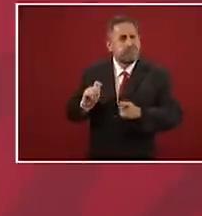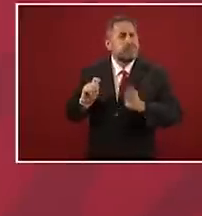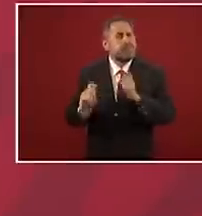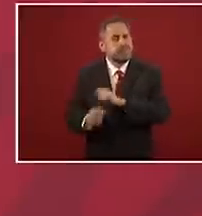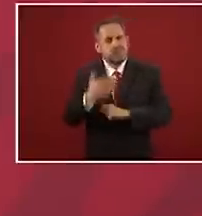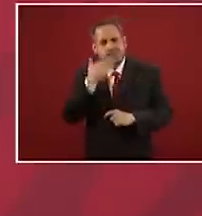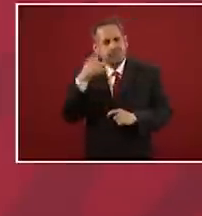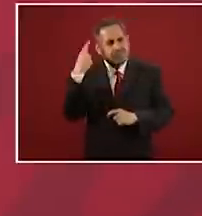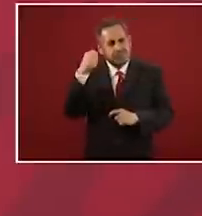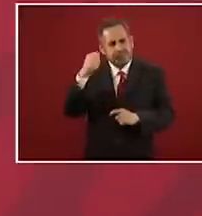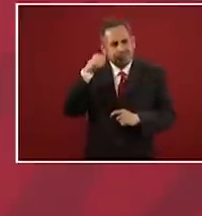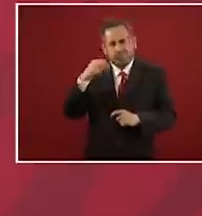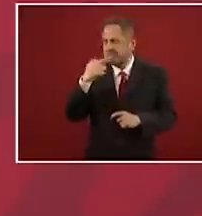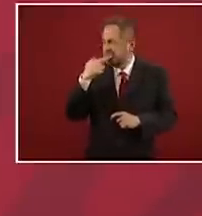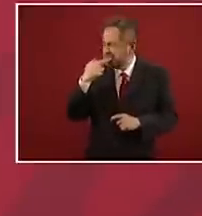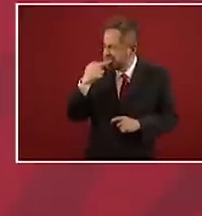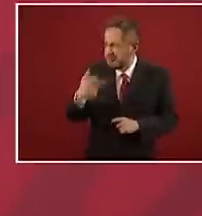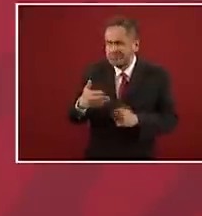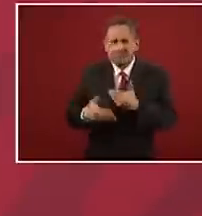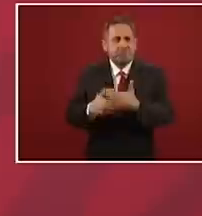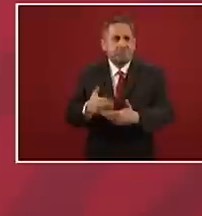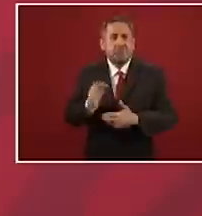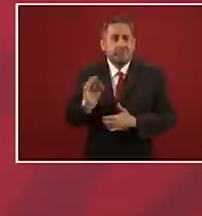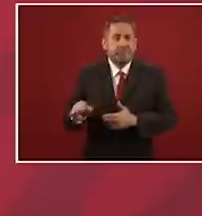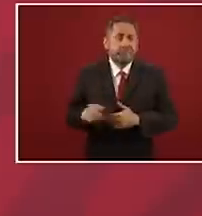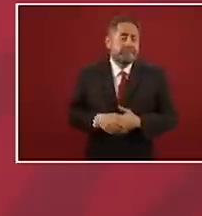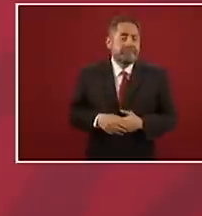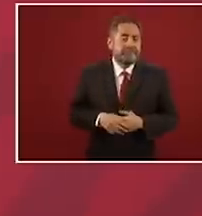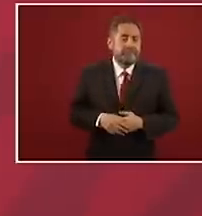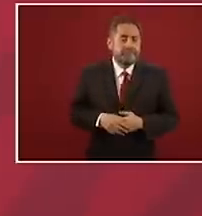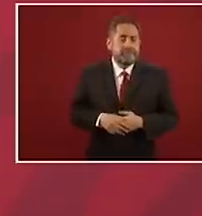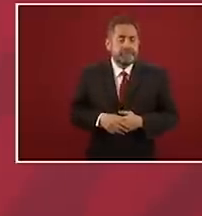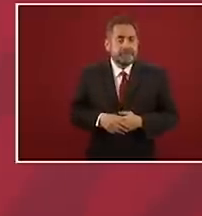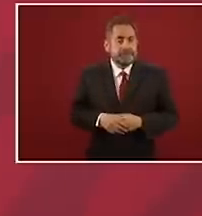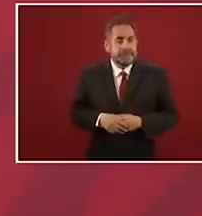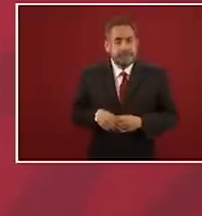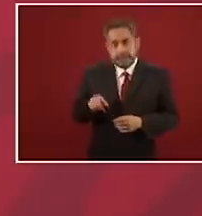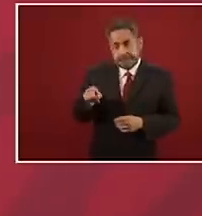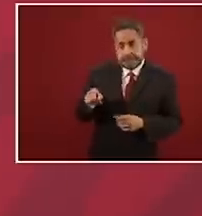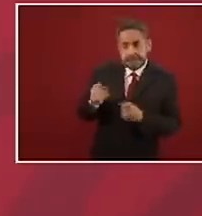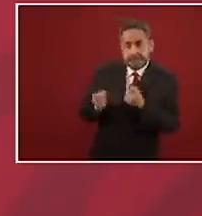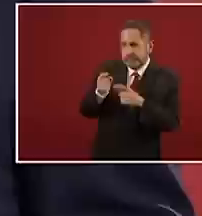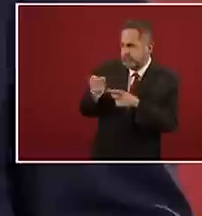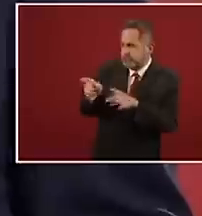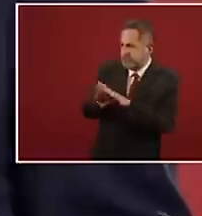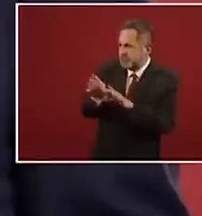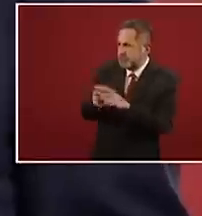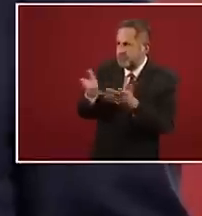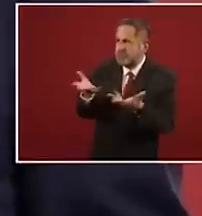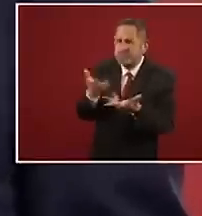y que algunos le decían: ¿cómo le había hecho?